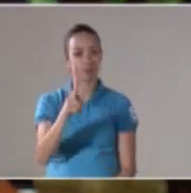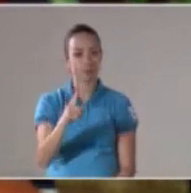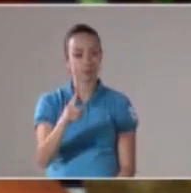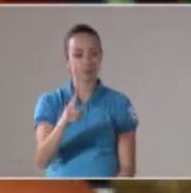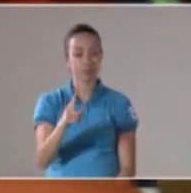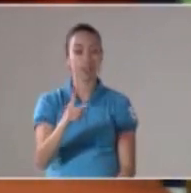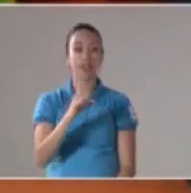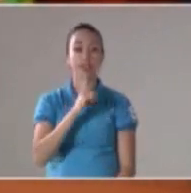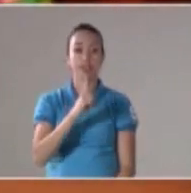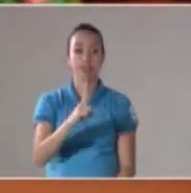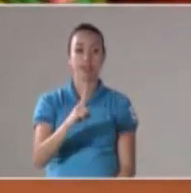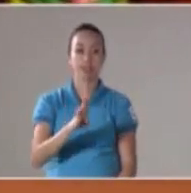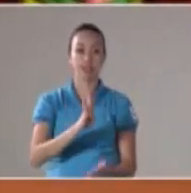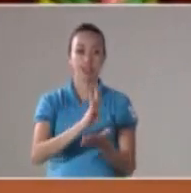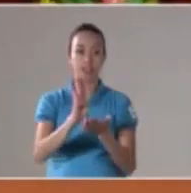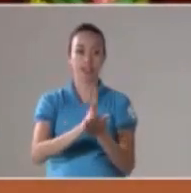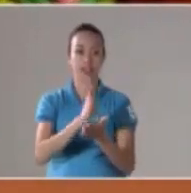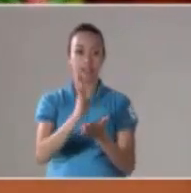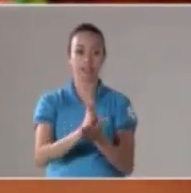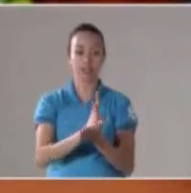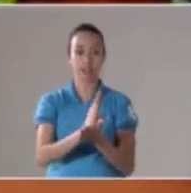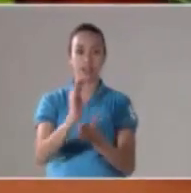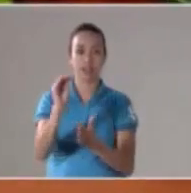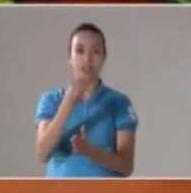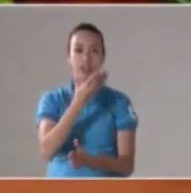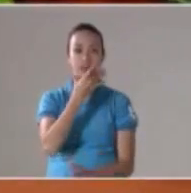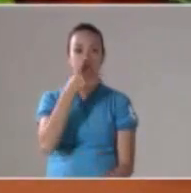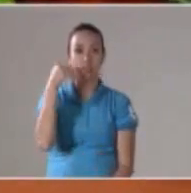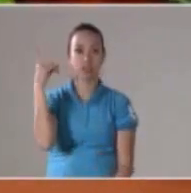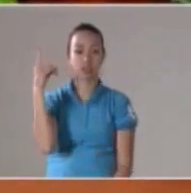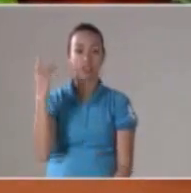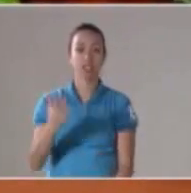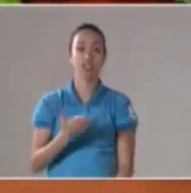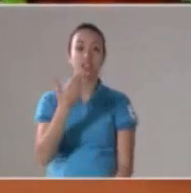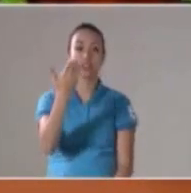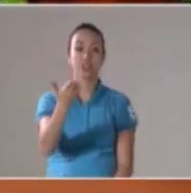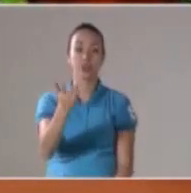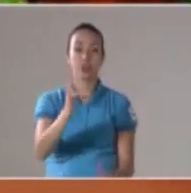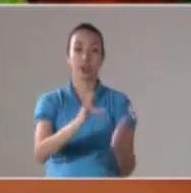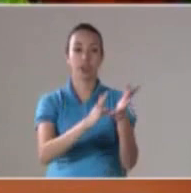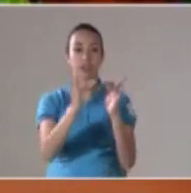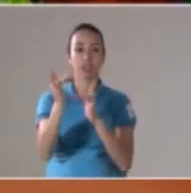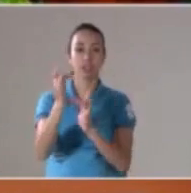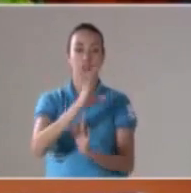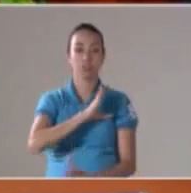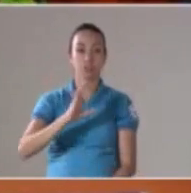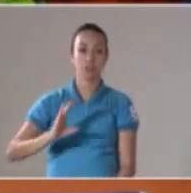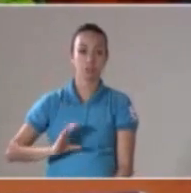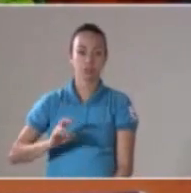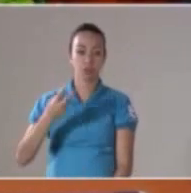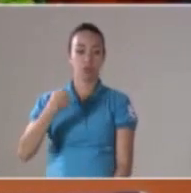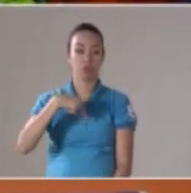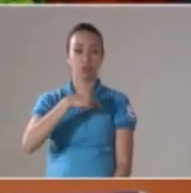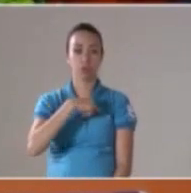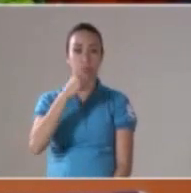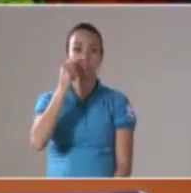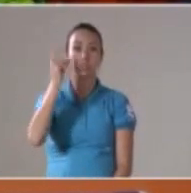dice la Biblia que Dios le dio a Jesucristo, a nuestro Señor, un